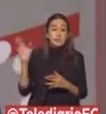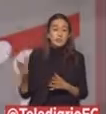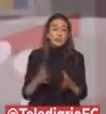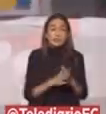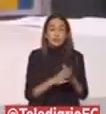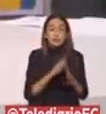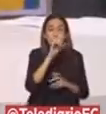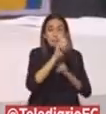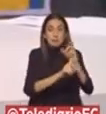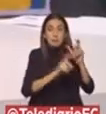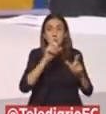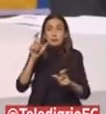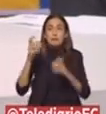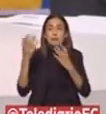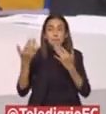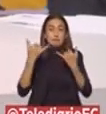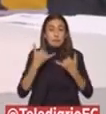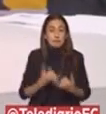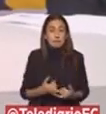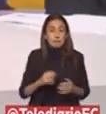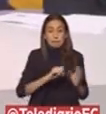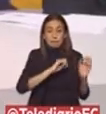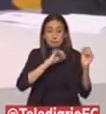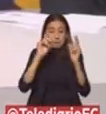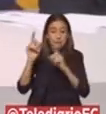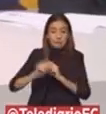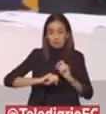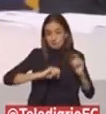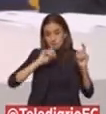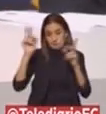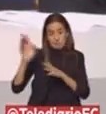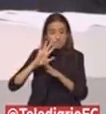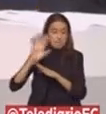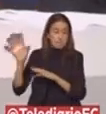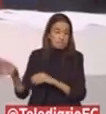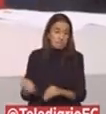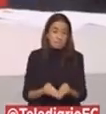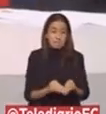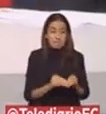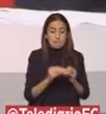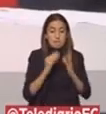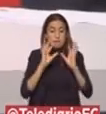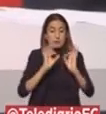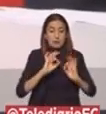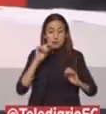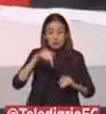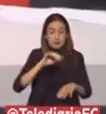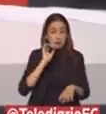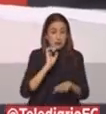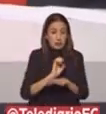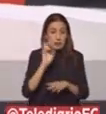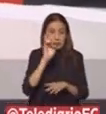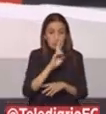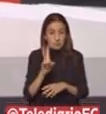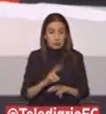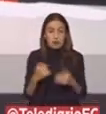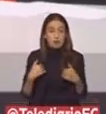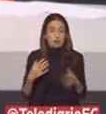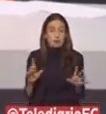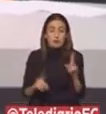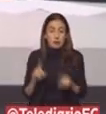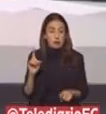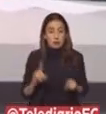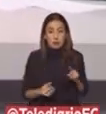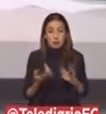todos los ciudadanos que han migrado a lo largo de la región no necesariamente van a regresar a venezuela y esto por